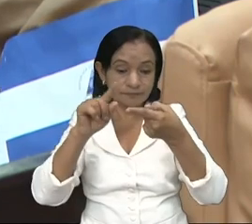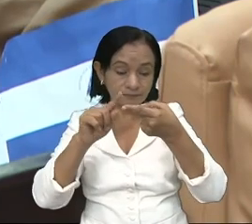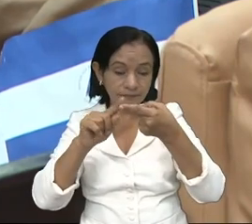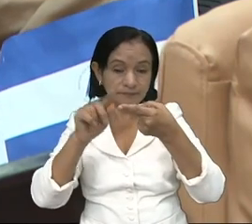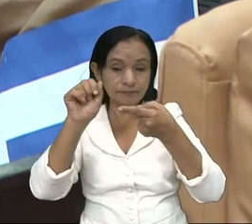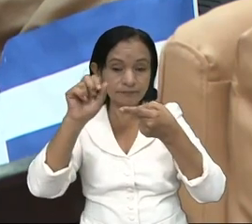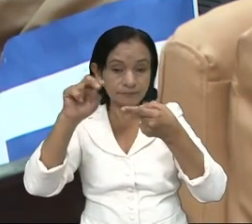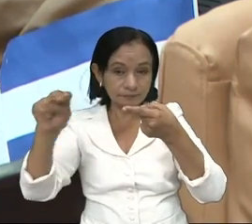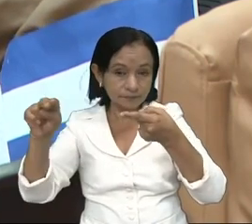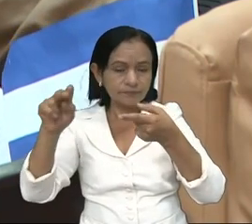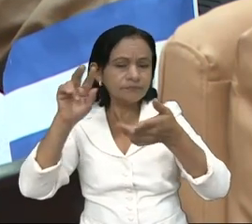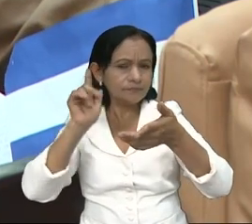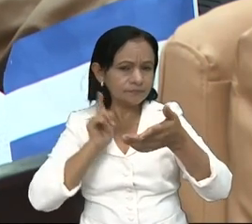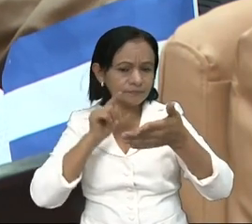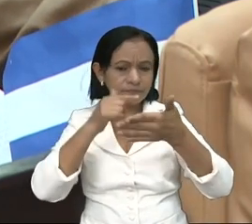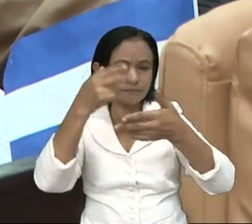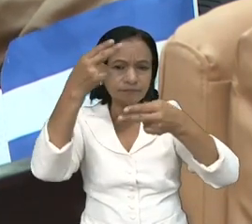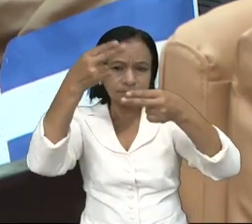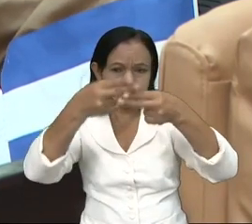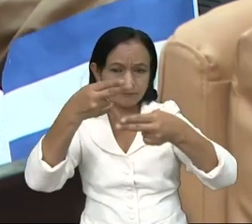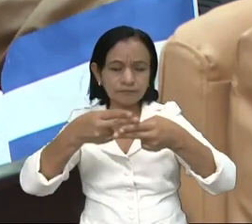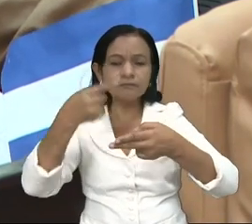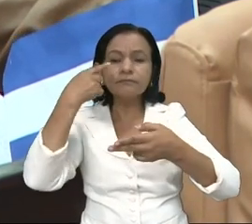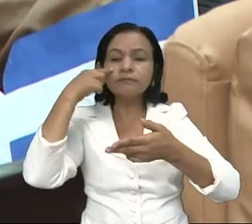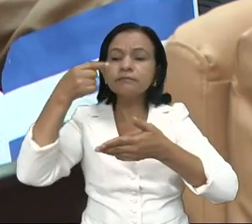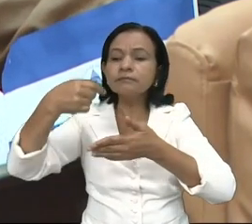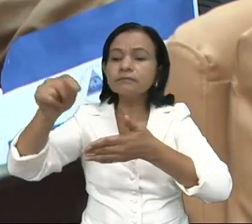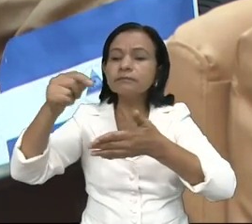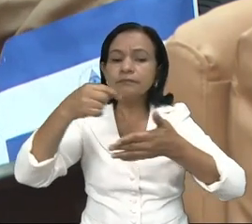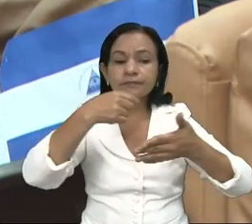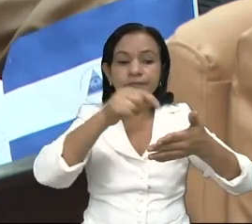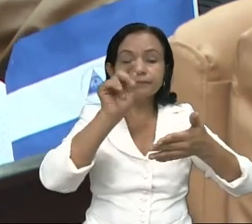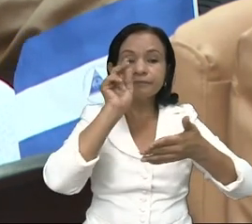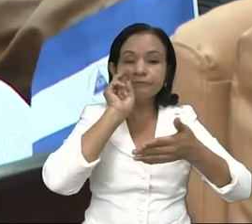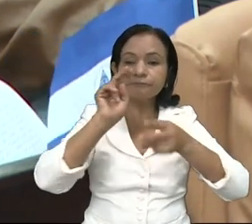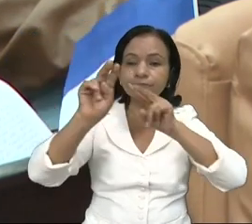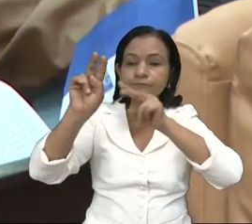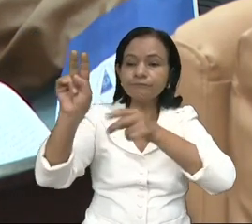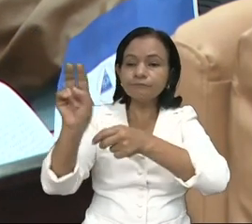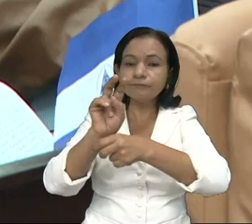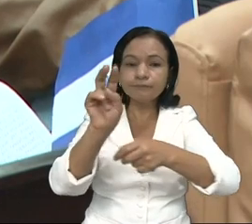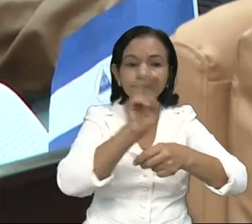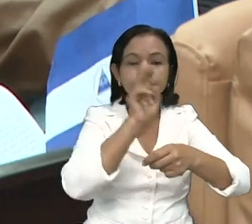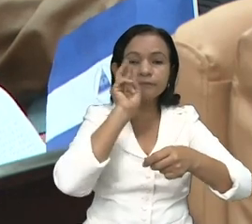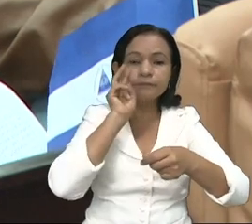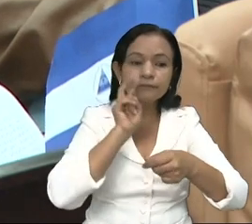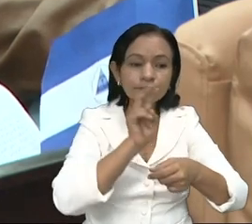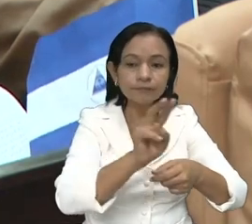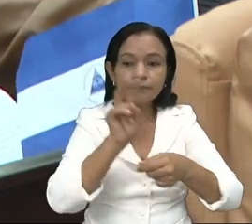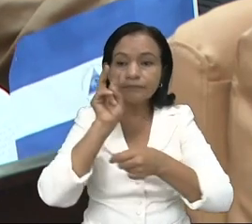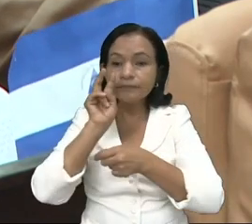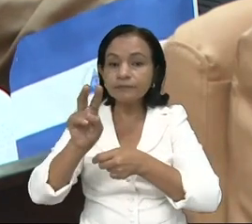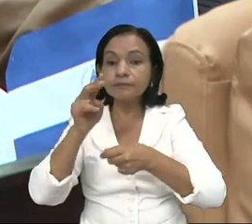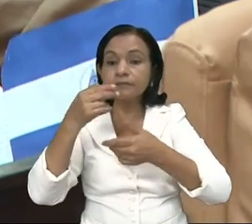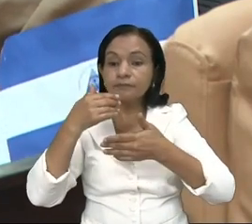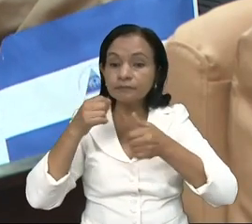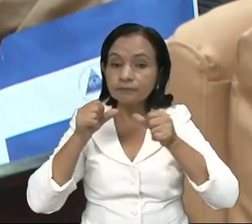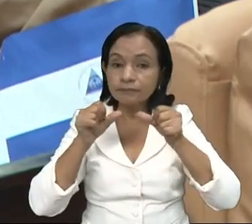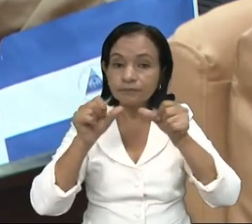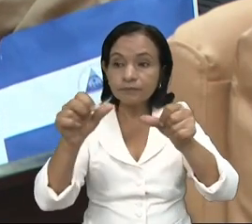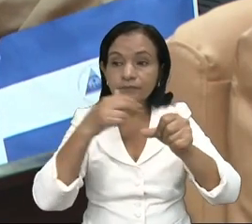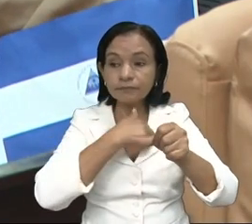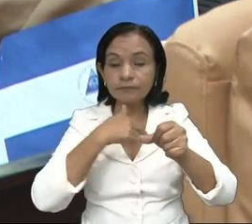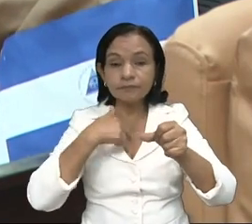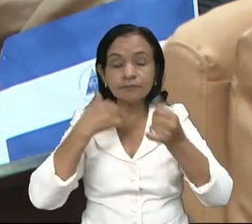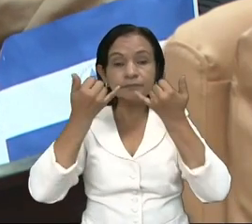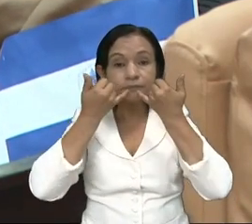SIPAM, que contiene una lista de chequeo para revisar, identificar y sistematizar si